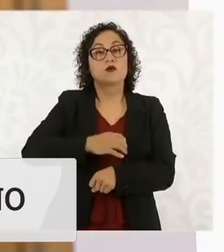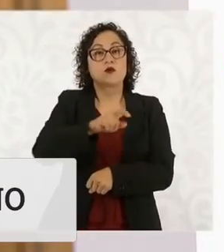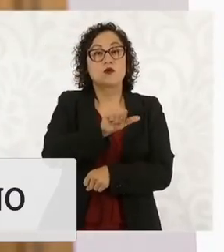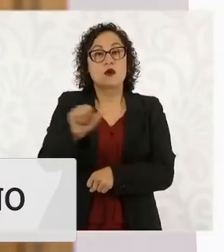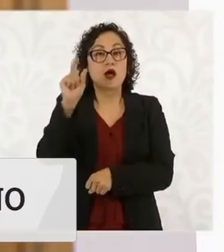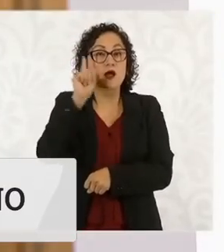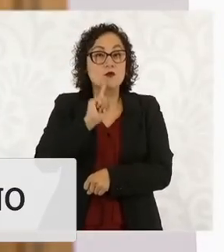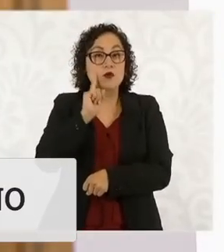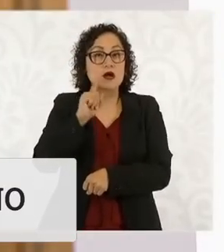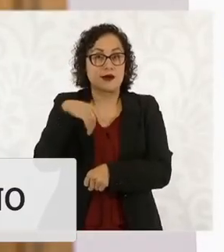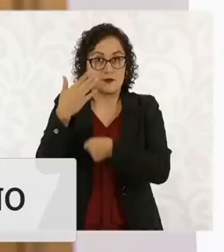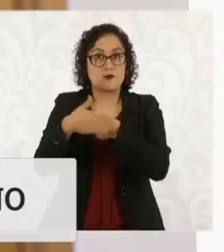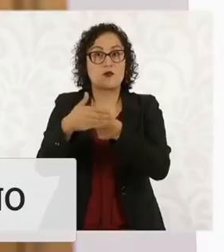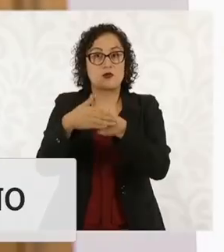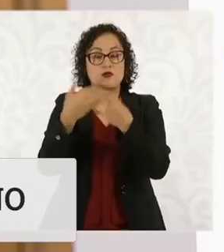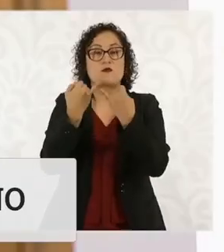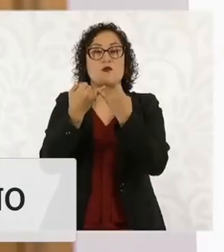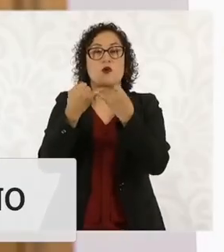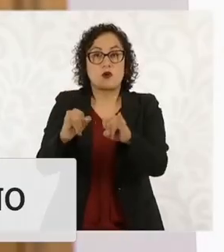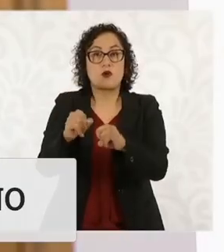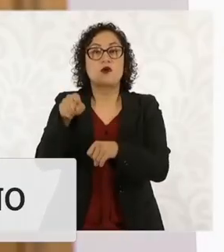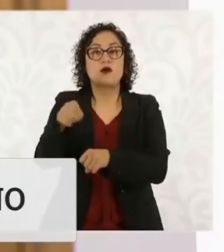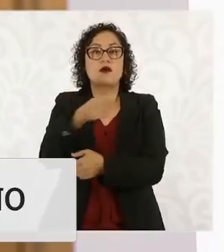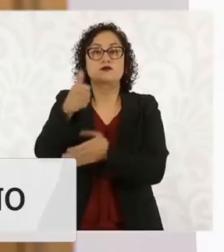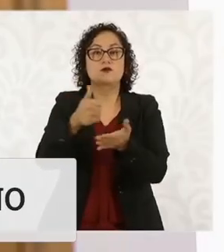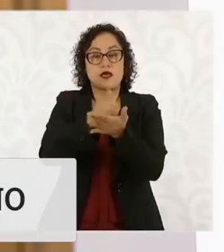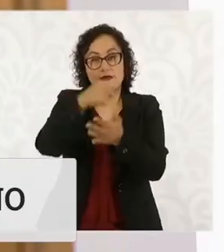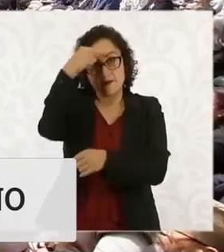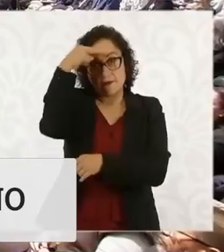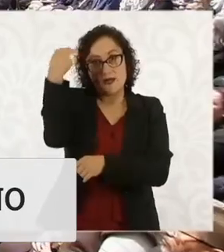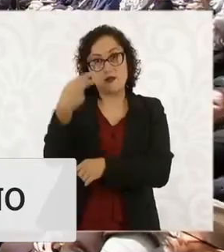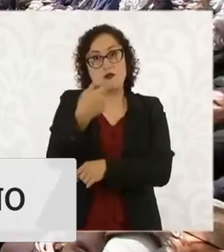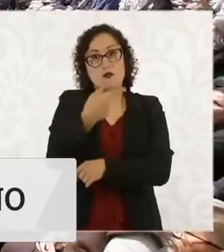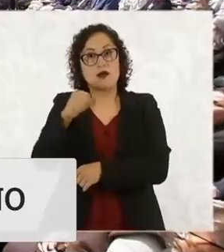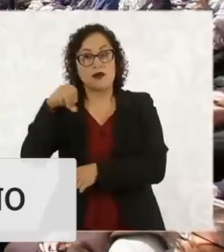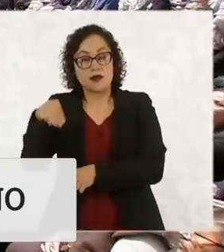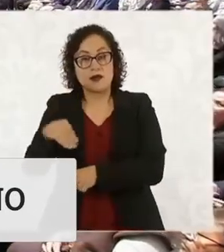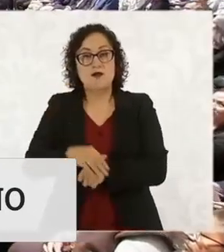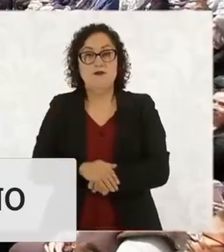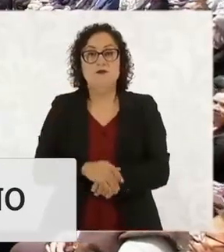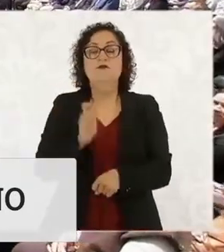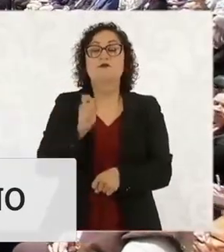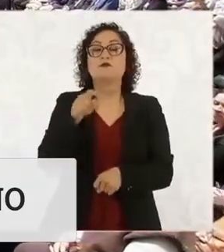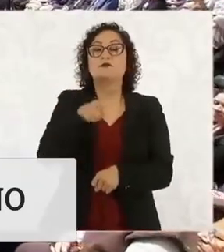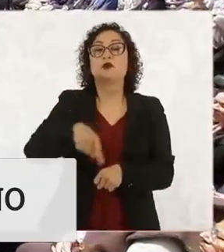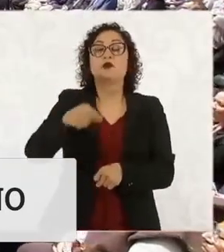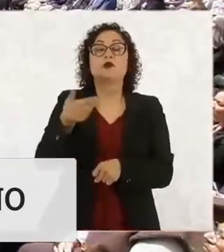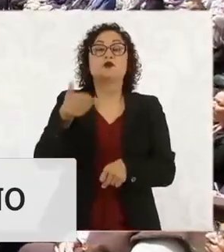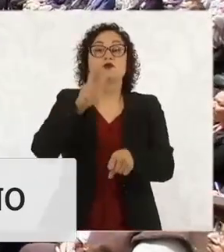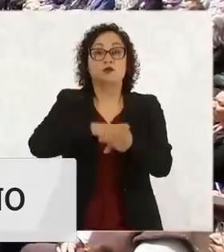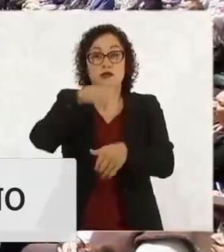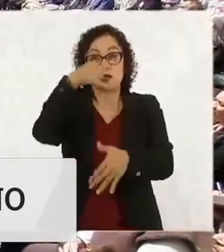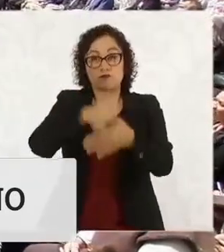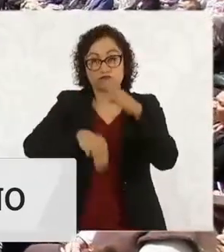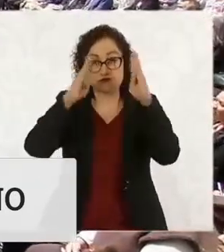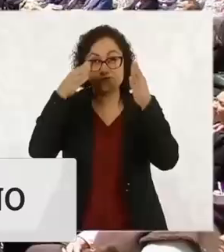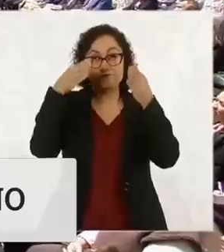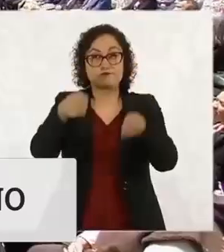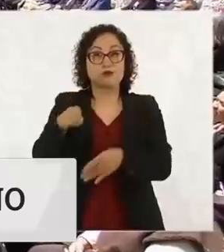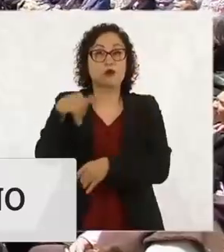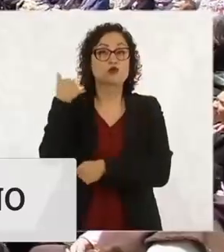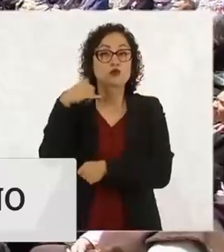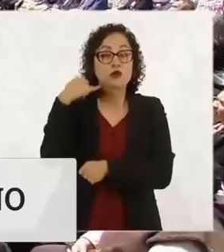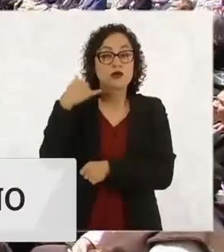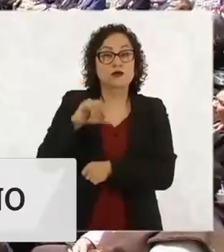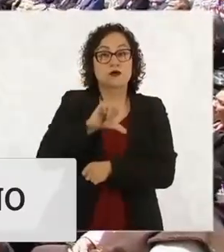Mujer que pronto abrirá en Gustavo Amadero, Ciudad de México, el Hospital de Alta Especialidad en Yucatán,